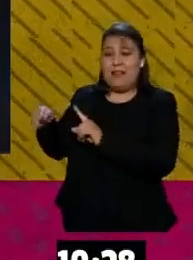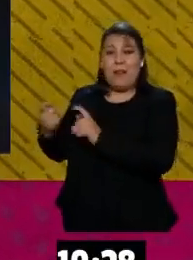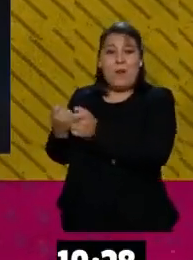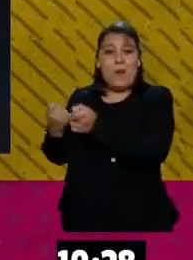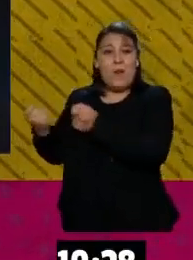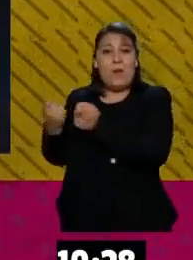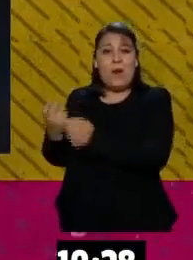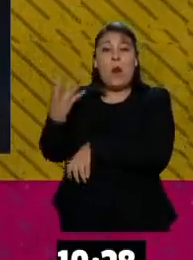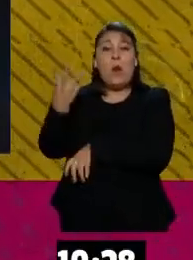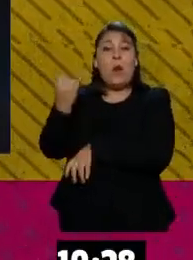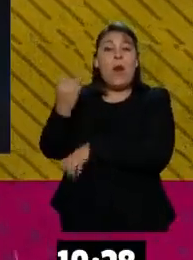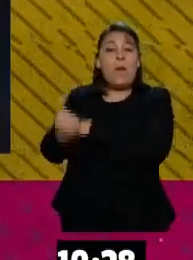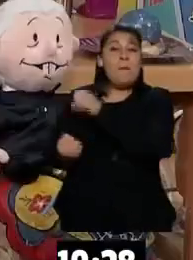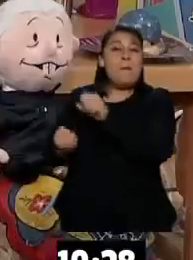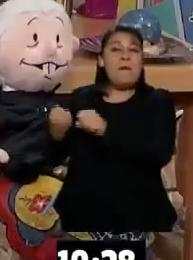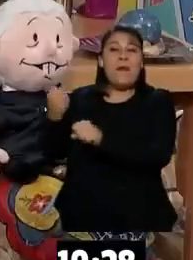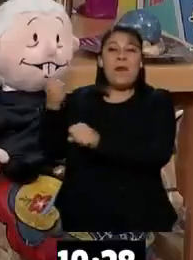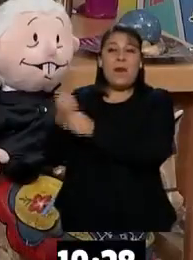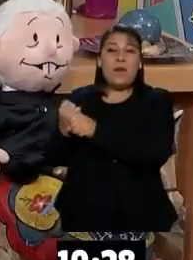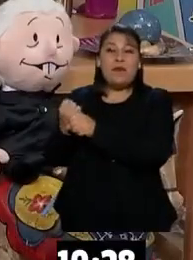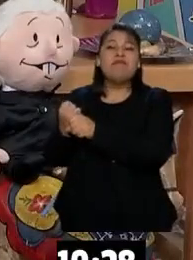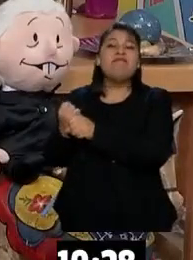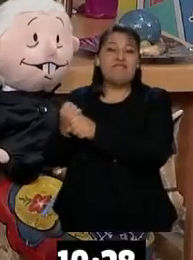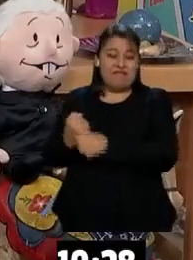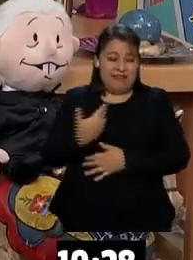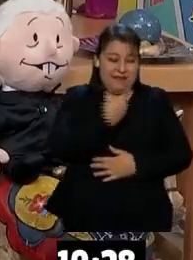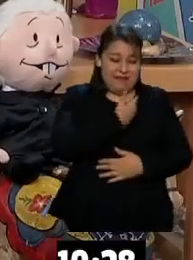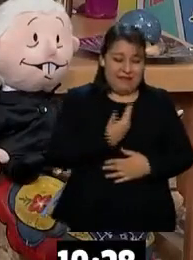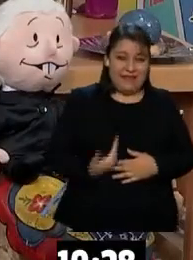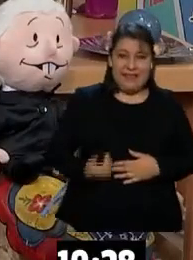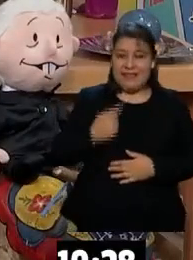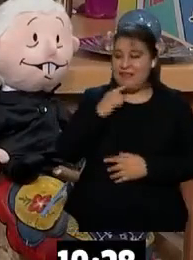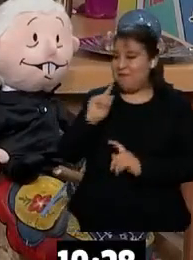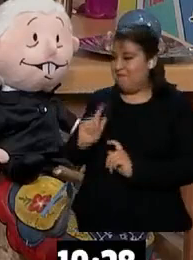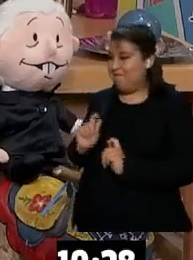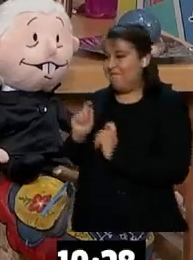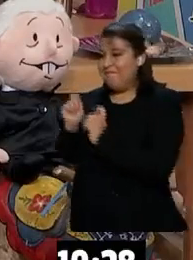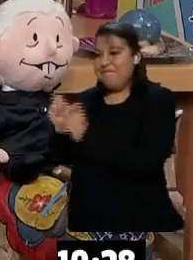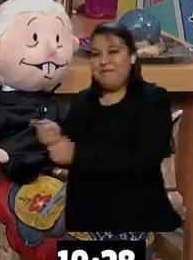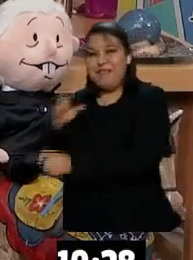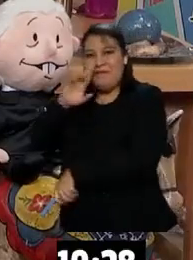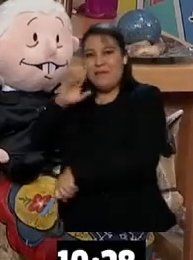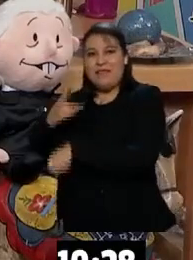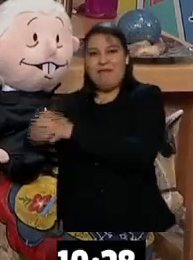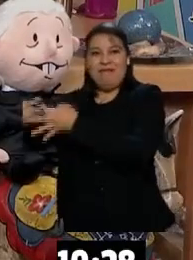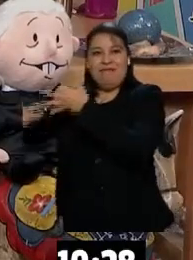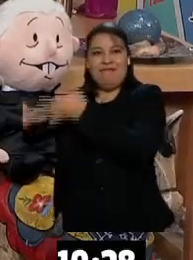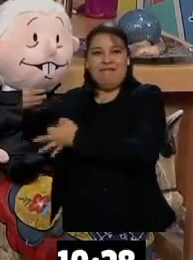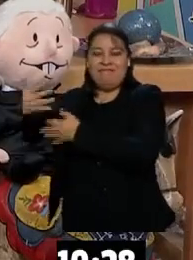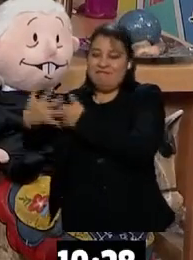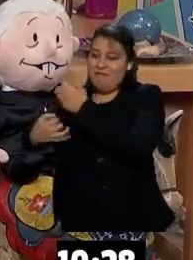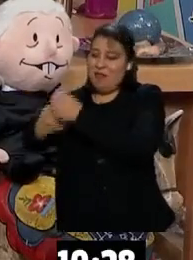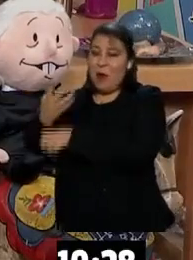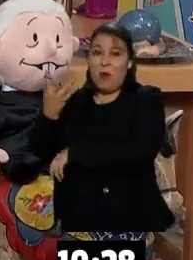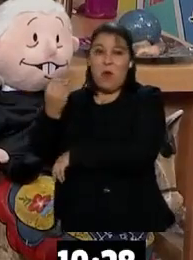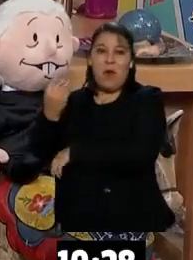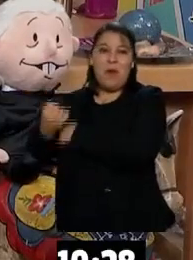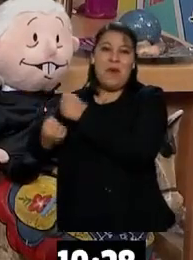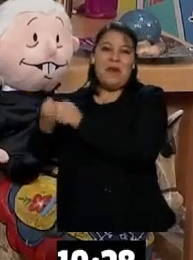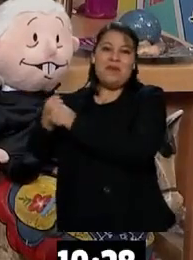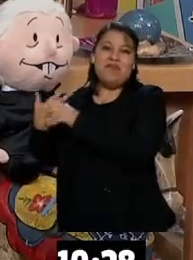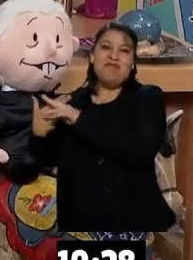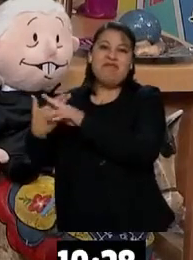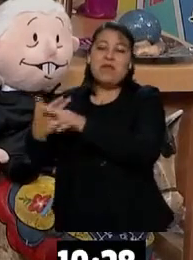gestión. O sea, se lo hereda. ¿Y cuántos lleva? Se lo hereda. ¿Cuántos lleva? 3. Pues lleva. Por eso se la lleva